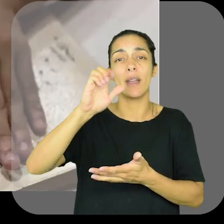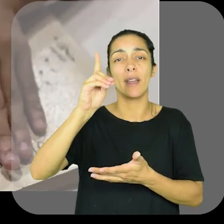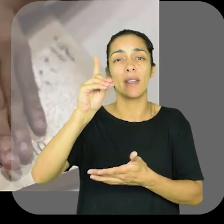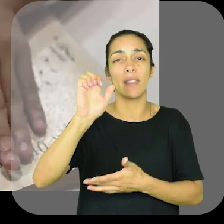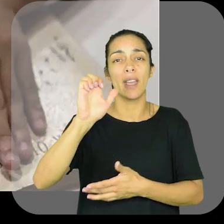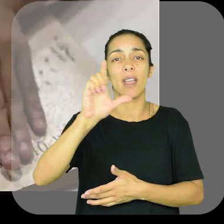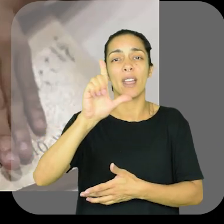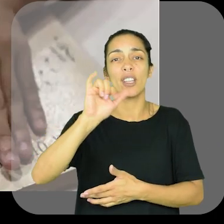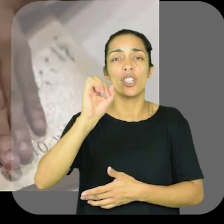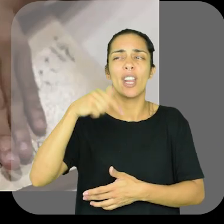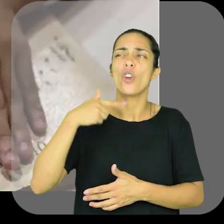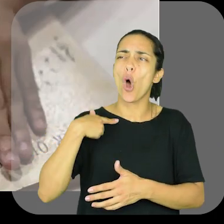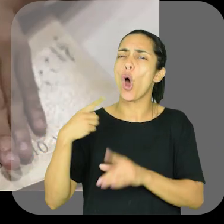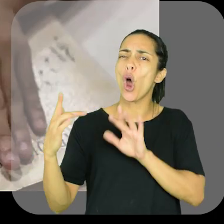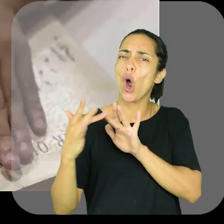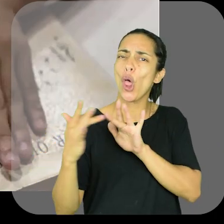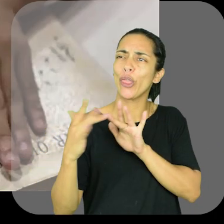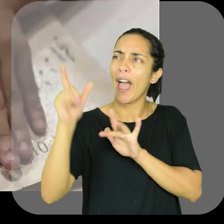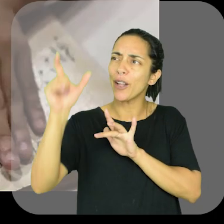de interactuar con músicos y con